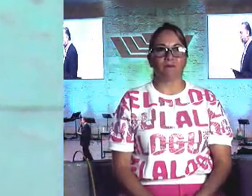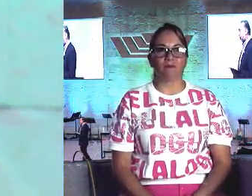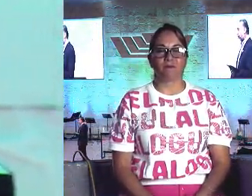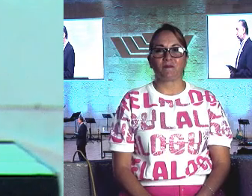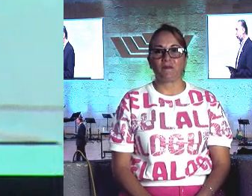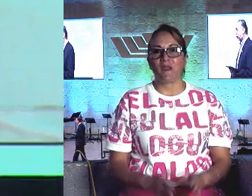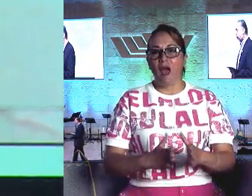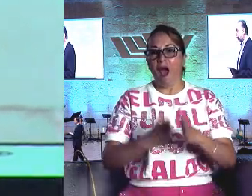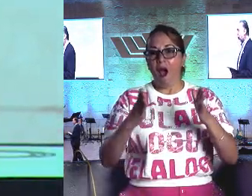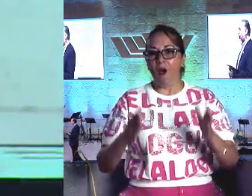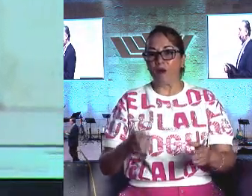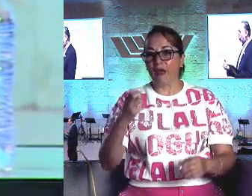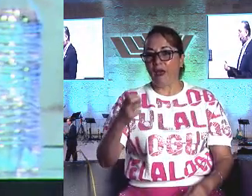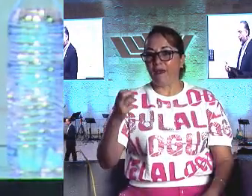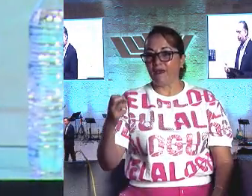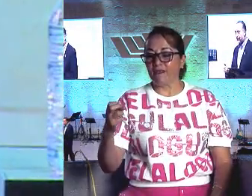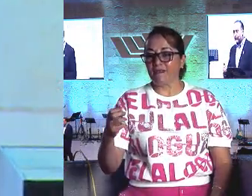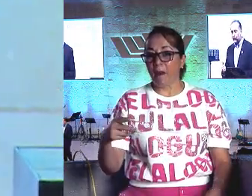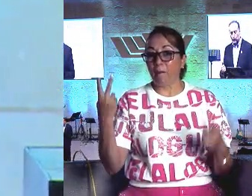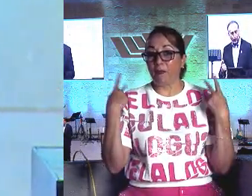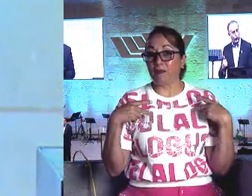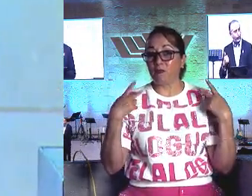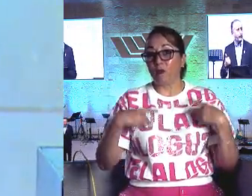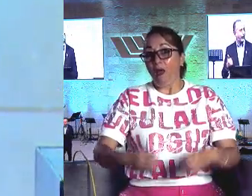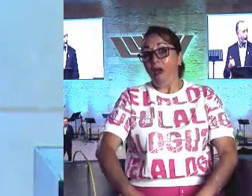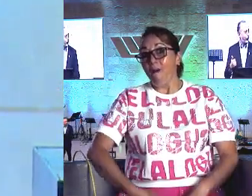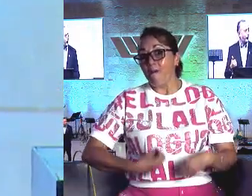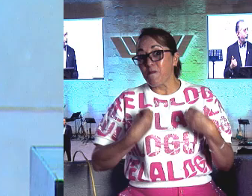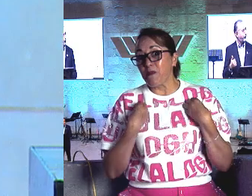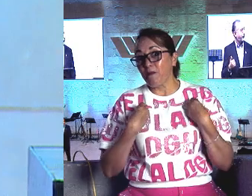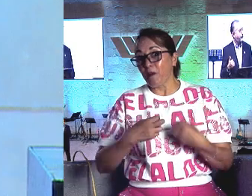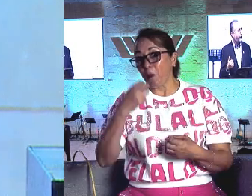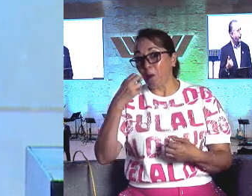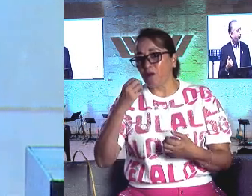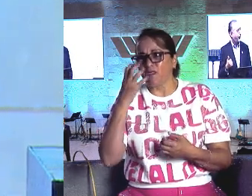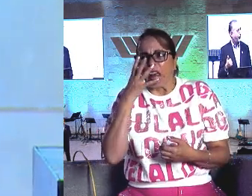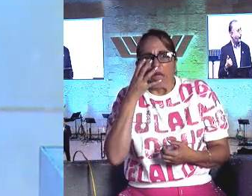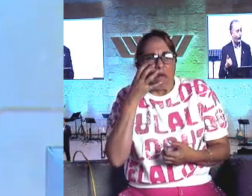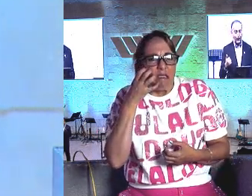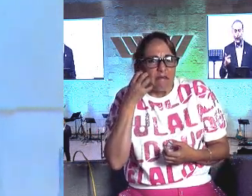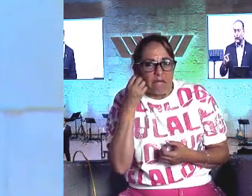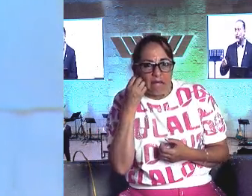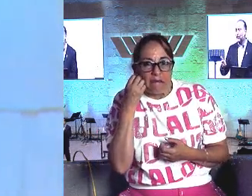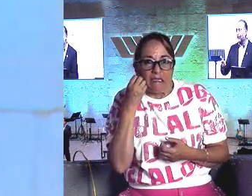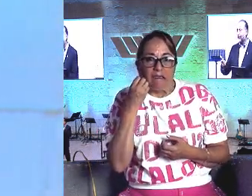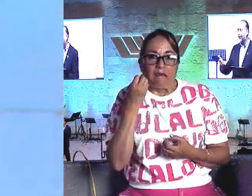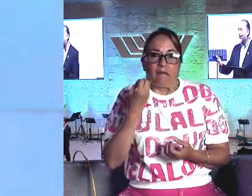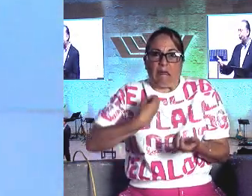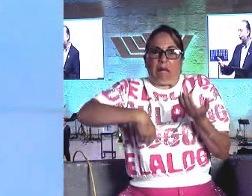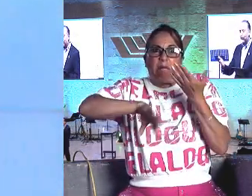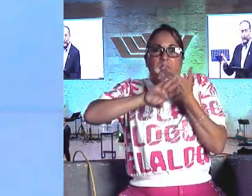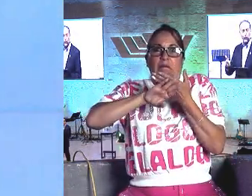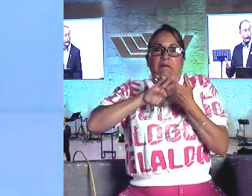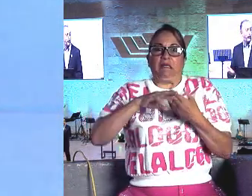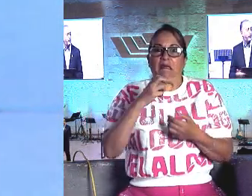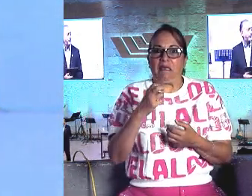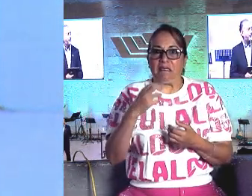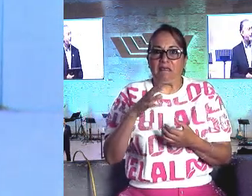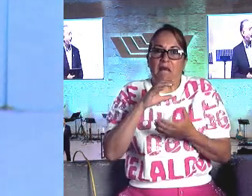Ahora esta persona vive con amargura contra su jefe que lo corrió, contra el amigo que se casó y se